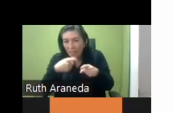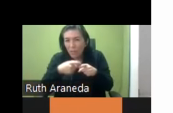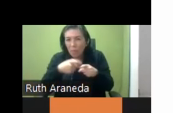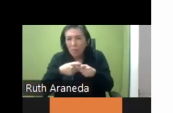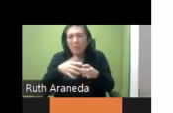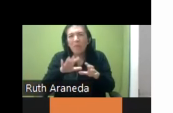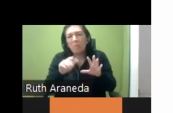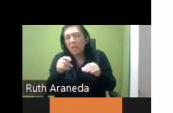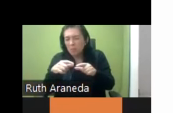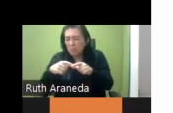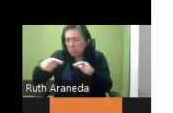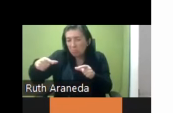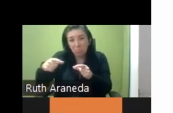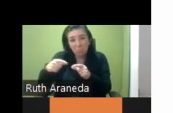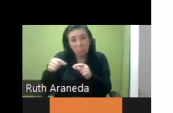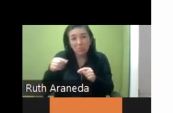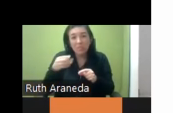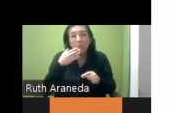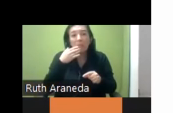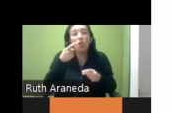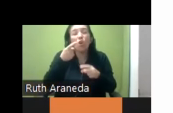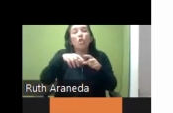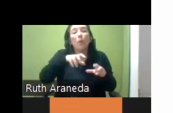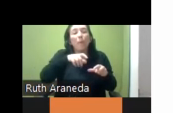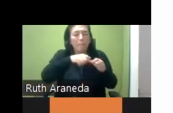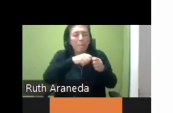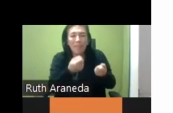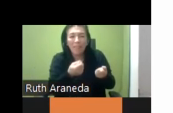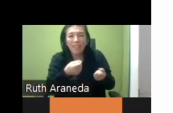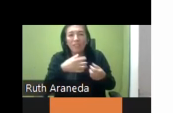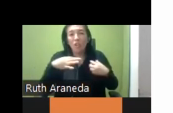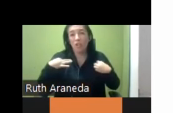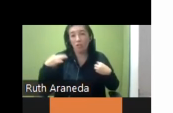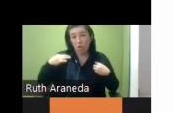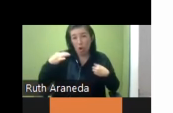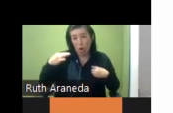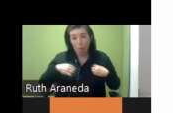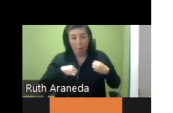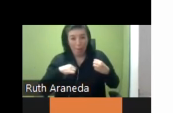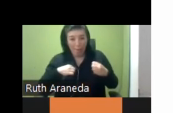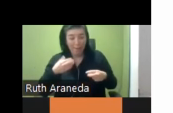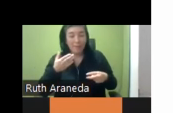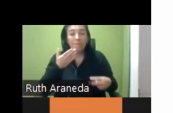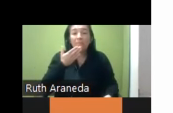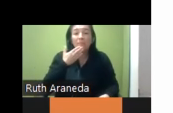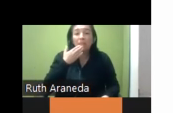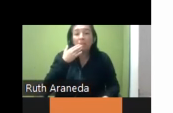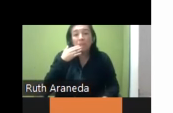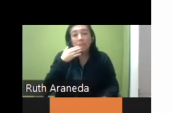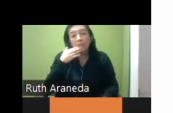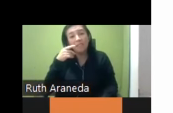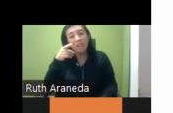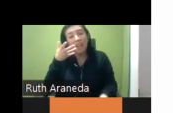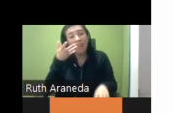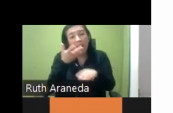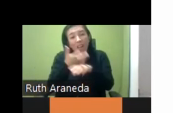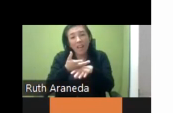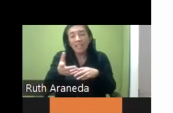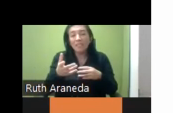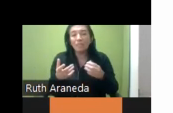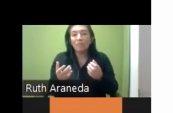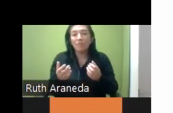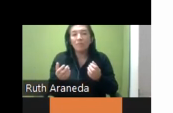mayor de cerámica, acá hay un fragmento de un textil, y a su vez tenemos